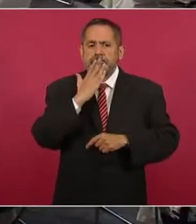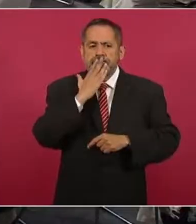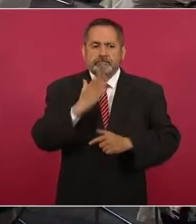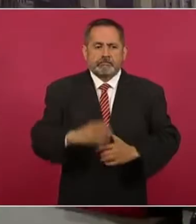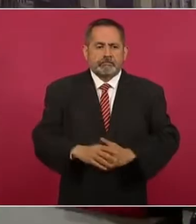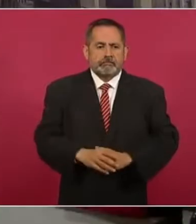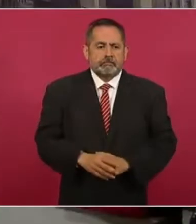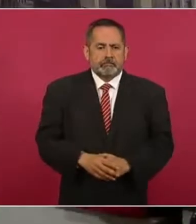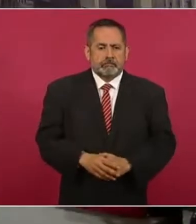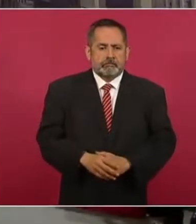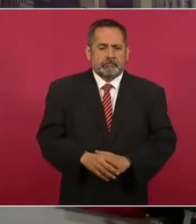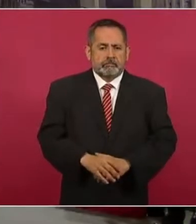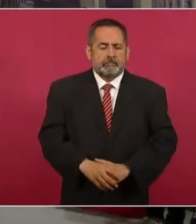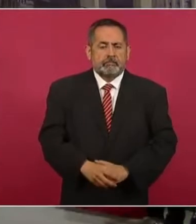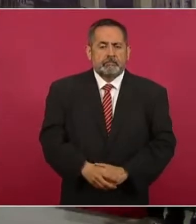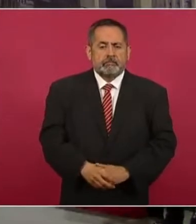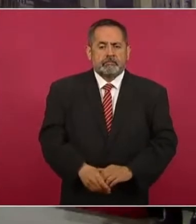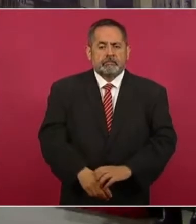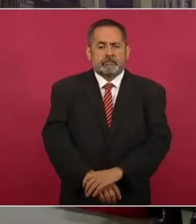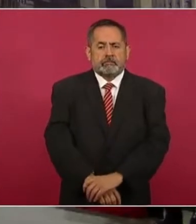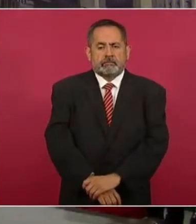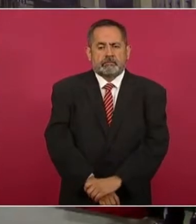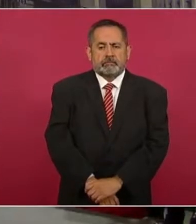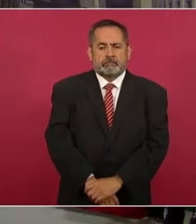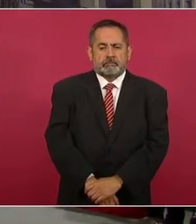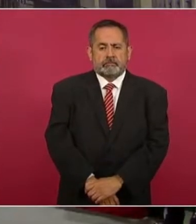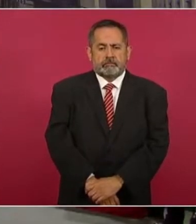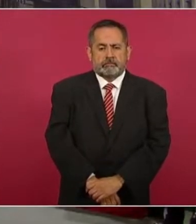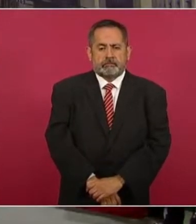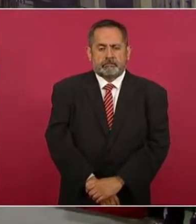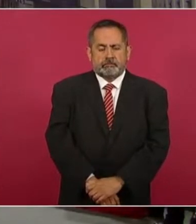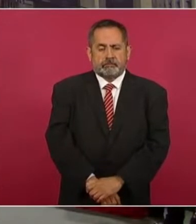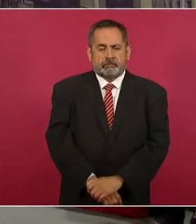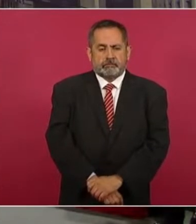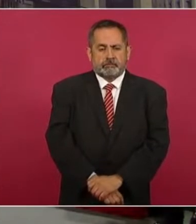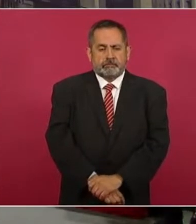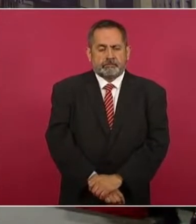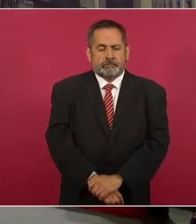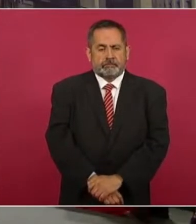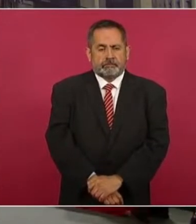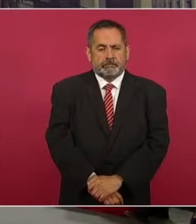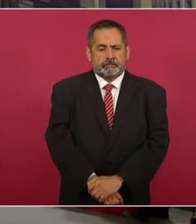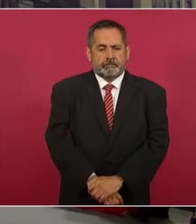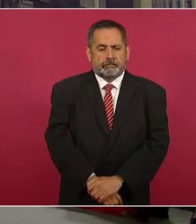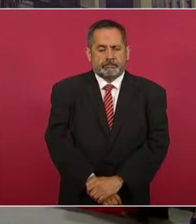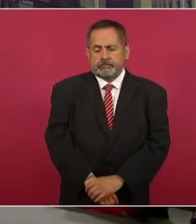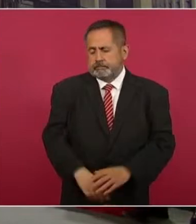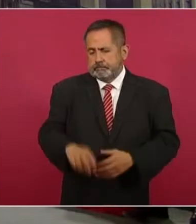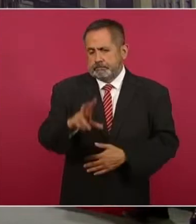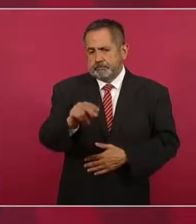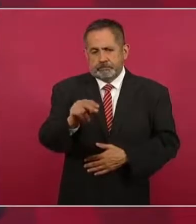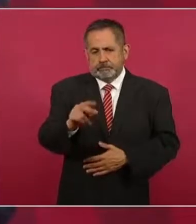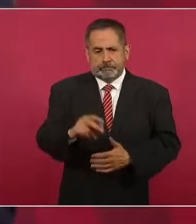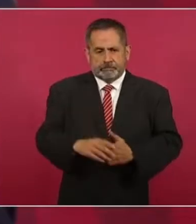Ligero el banderazo de salida del tren que se va a construir en Jalisco, ¿no era este fin de semana? No,